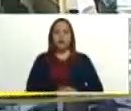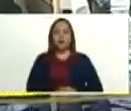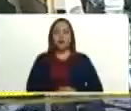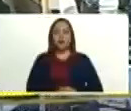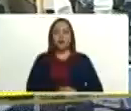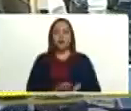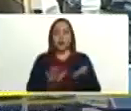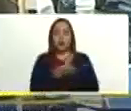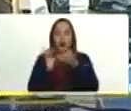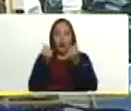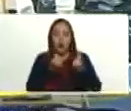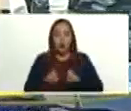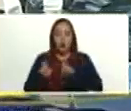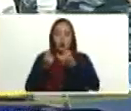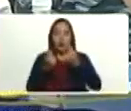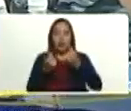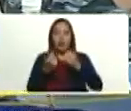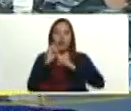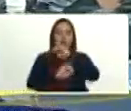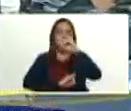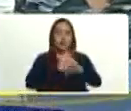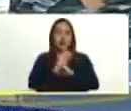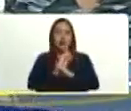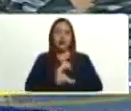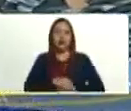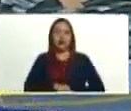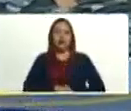la economía internacional.